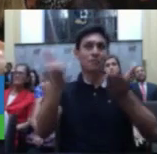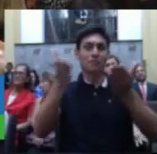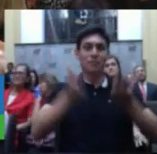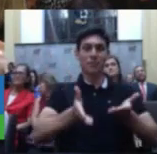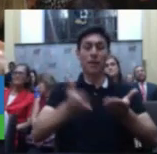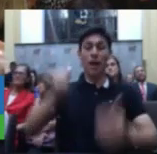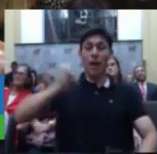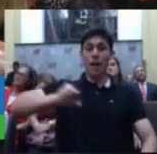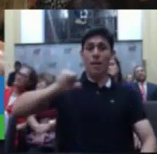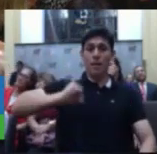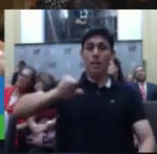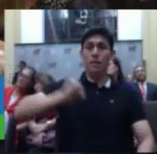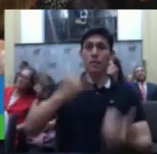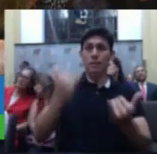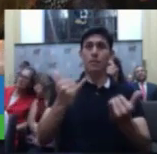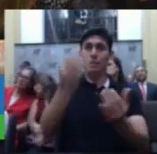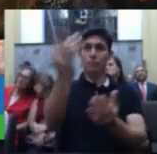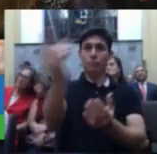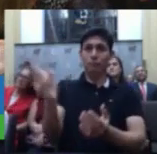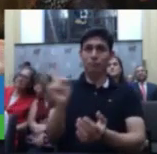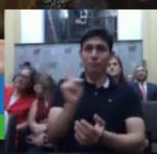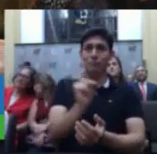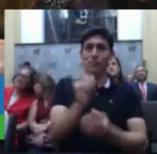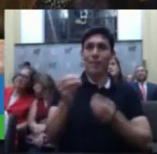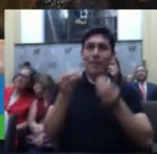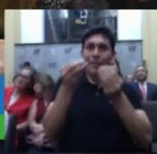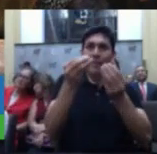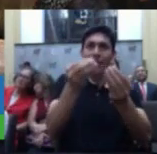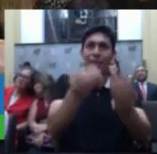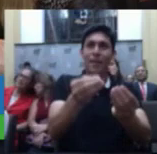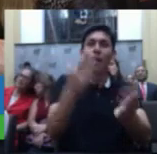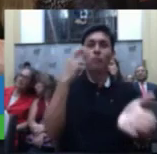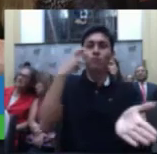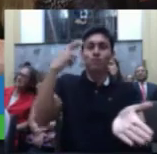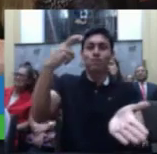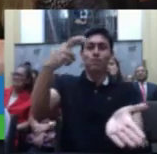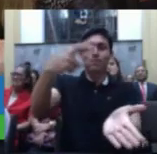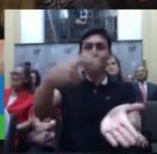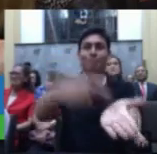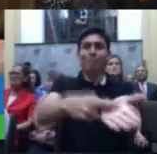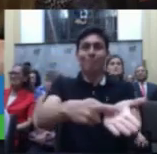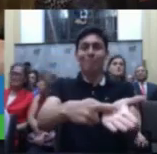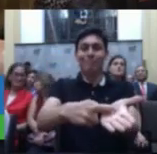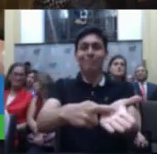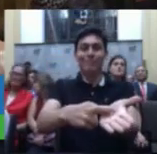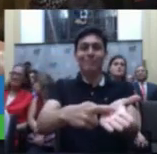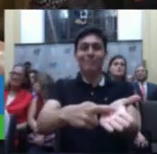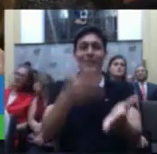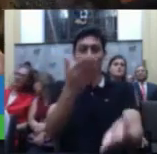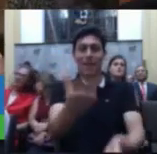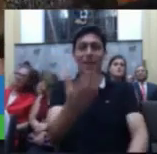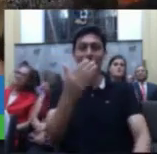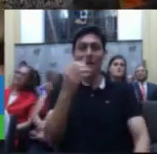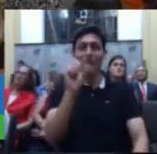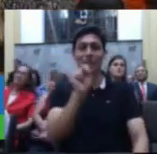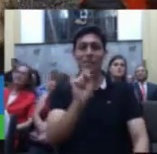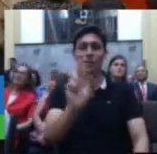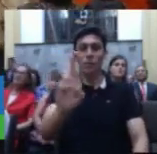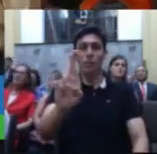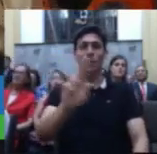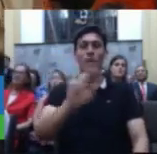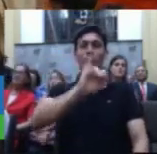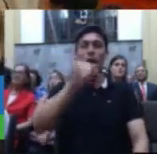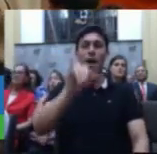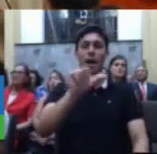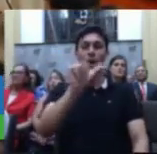alcalde para que pueda hacer el reconocimiento, así como al señor Javier de Belaúnde López